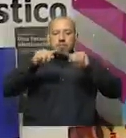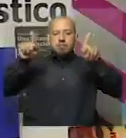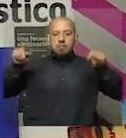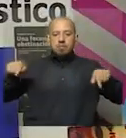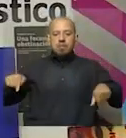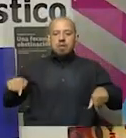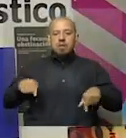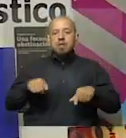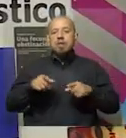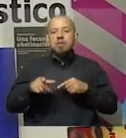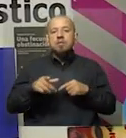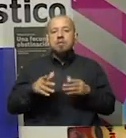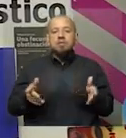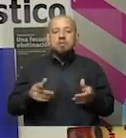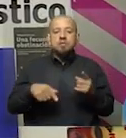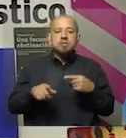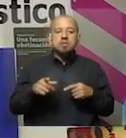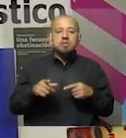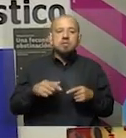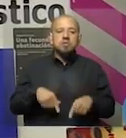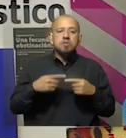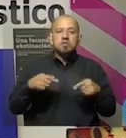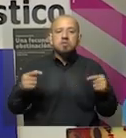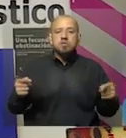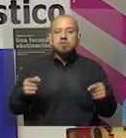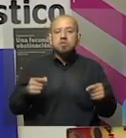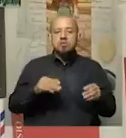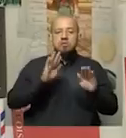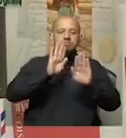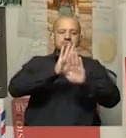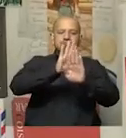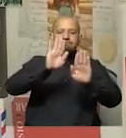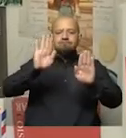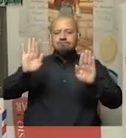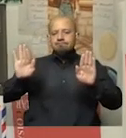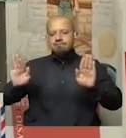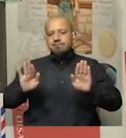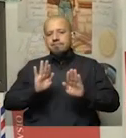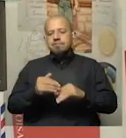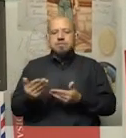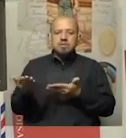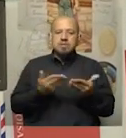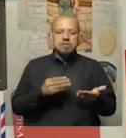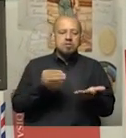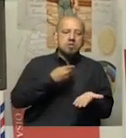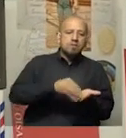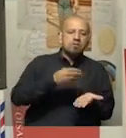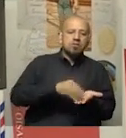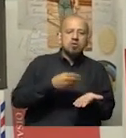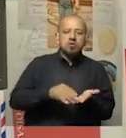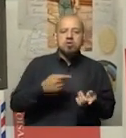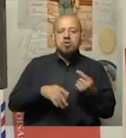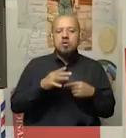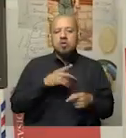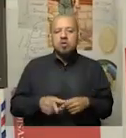una pequeña, es un recorte en realidad de una colección de postales y de invitaciones, folletos, catálogos que a su vez